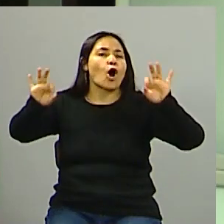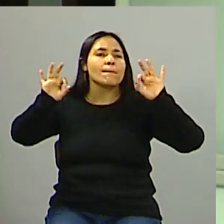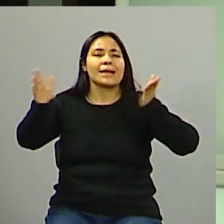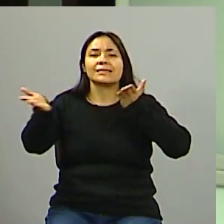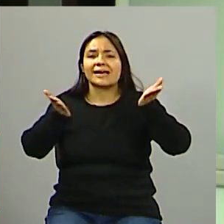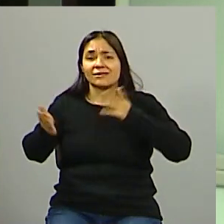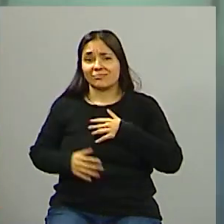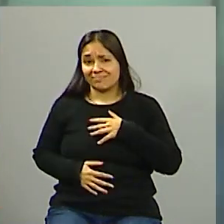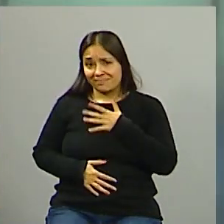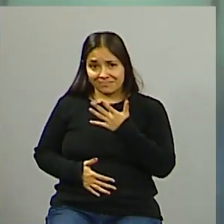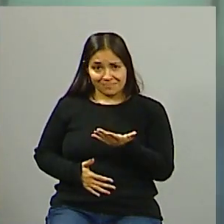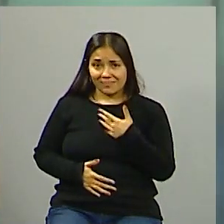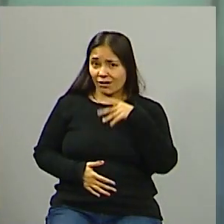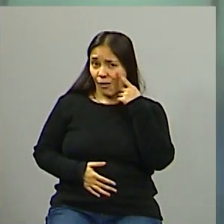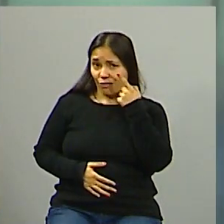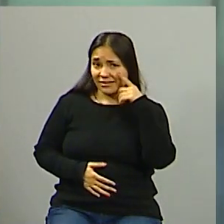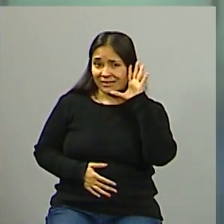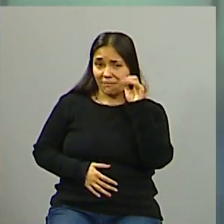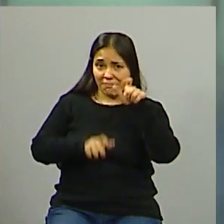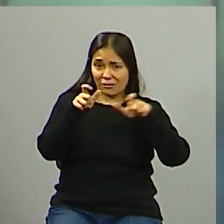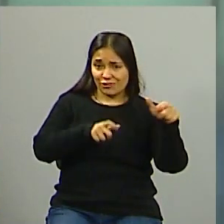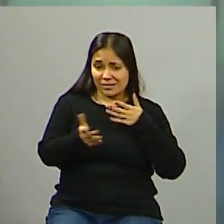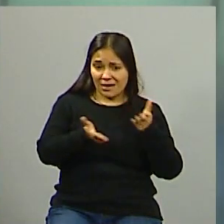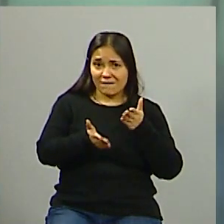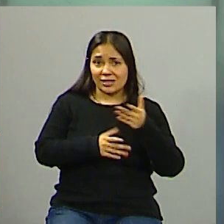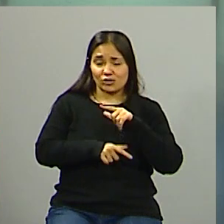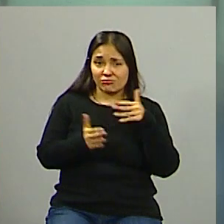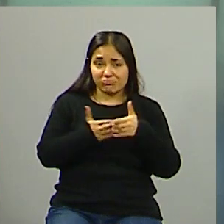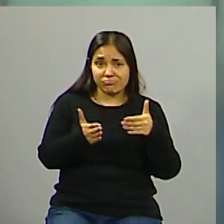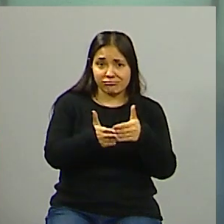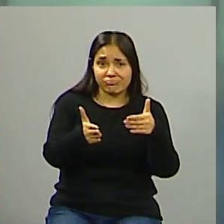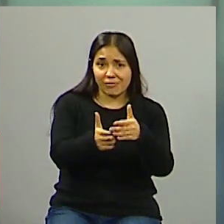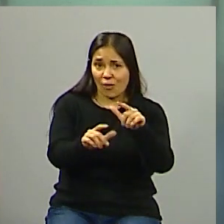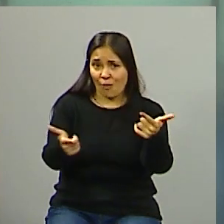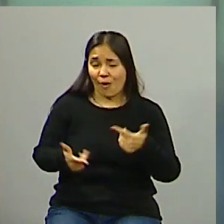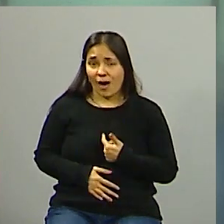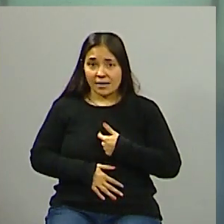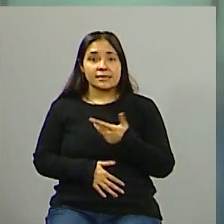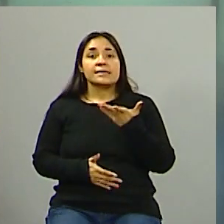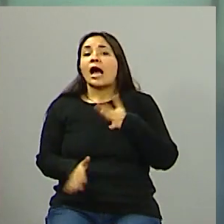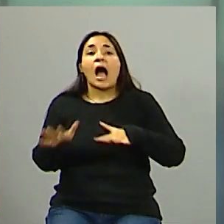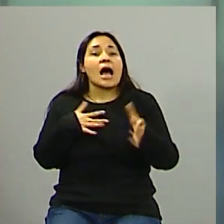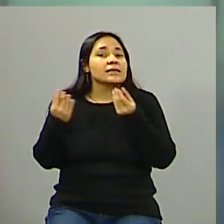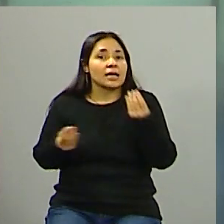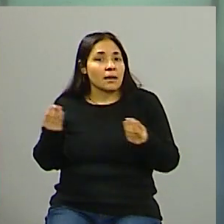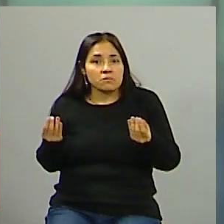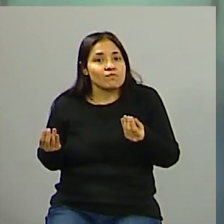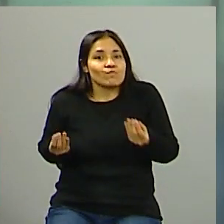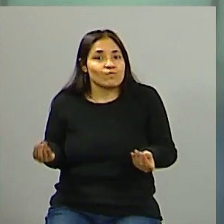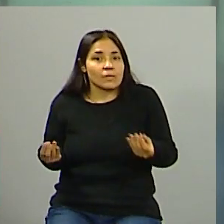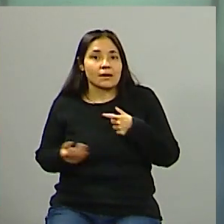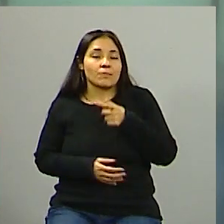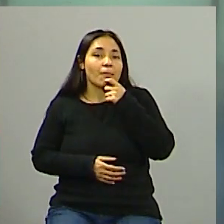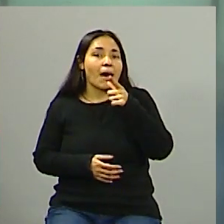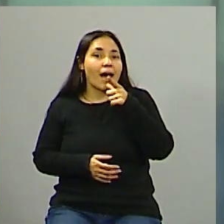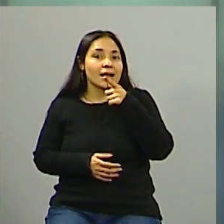montón, uno sabe de casos de gente que no recibe la atención en tiempo y forma. ¿Qué se puede hacer en esos casos, Belén? Porque da la sensación que son rehenes